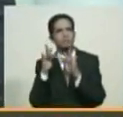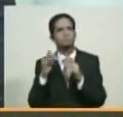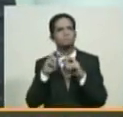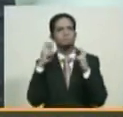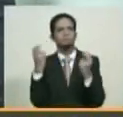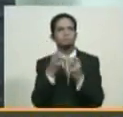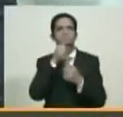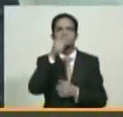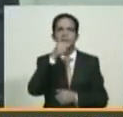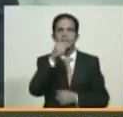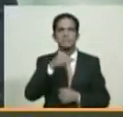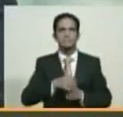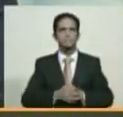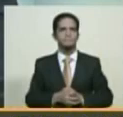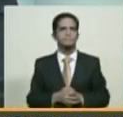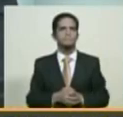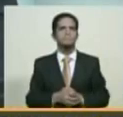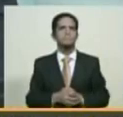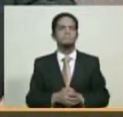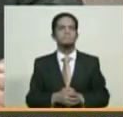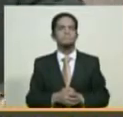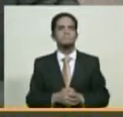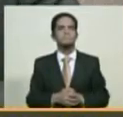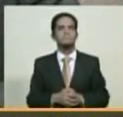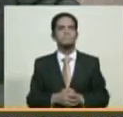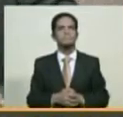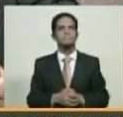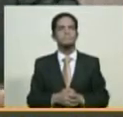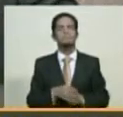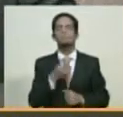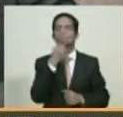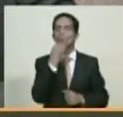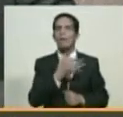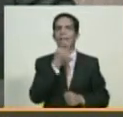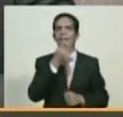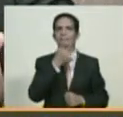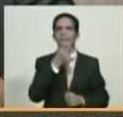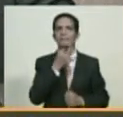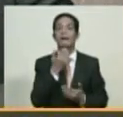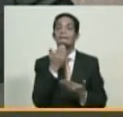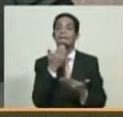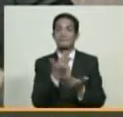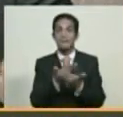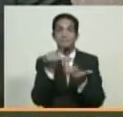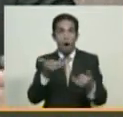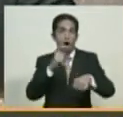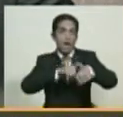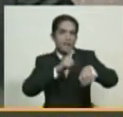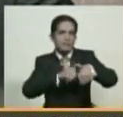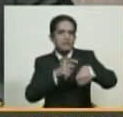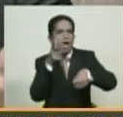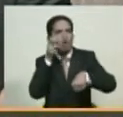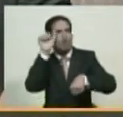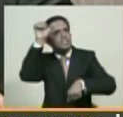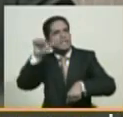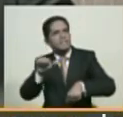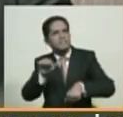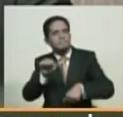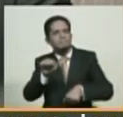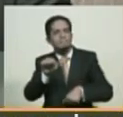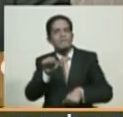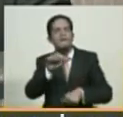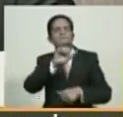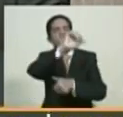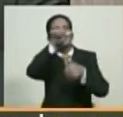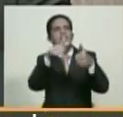prensa. Carlos, adelante. Buenas tardes, Barry. Gracias. A esta hora vamos a escuchar declaraciones de la vicepresidenta ejecutiva de la República